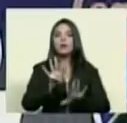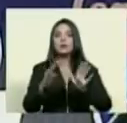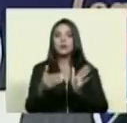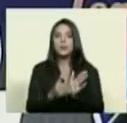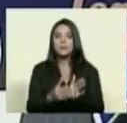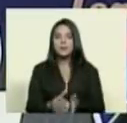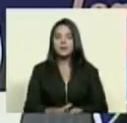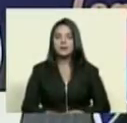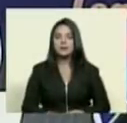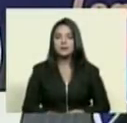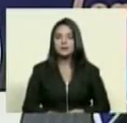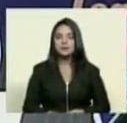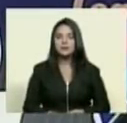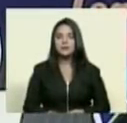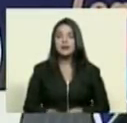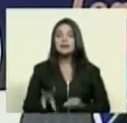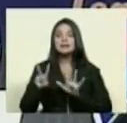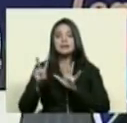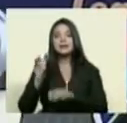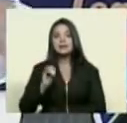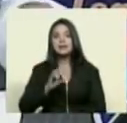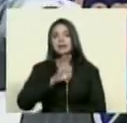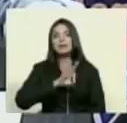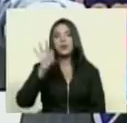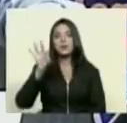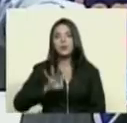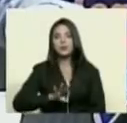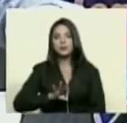2.749.000. 70% a